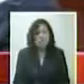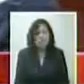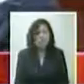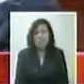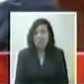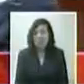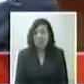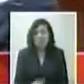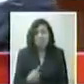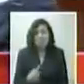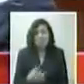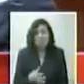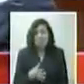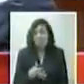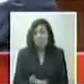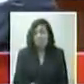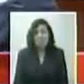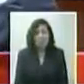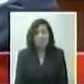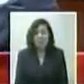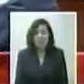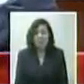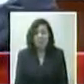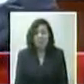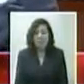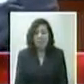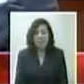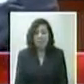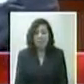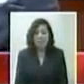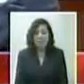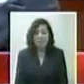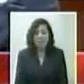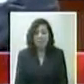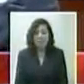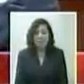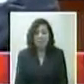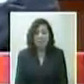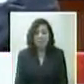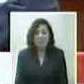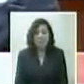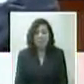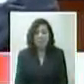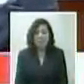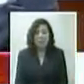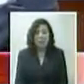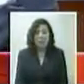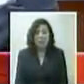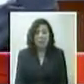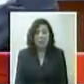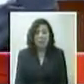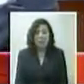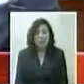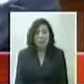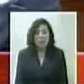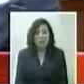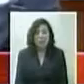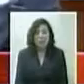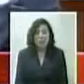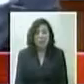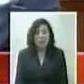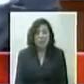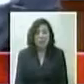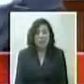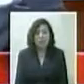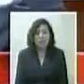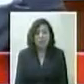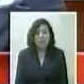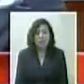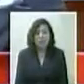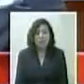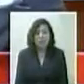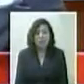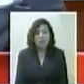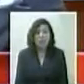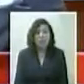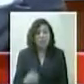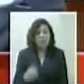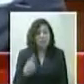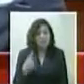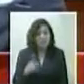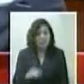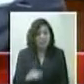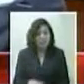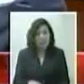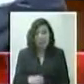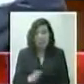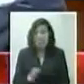tenía la menor idea si Fame podía hacerlo no no tuvieron conocimiento de lo que se hacía en Fame Entonces no Y hasta donde yo